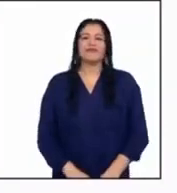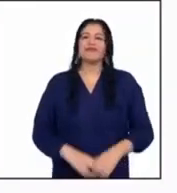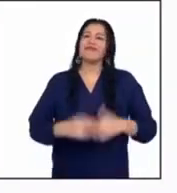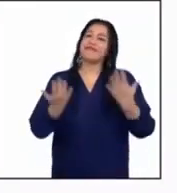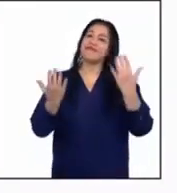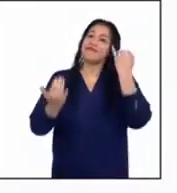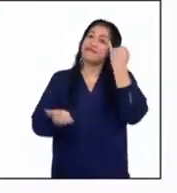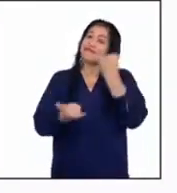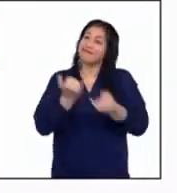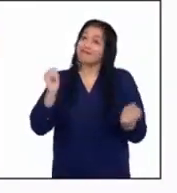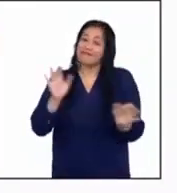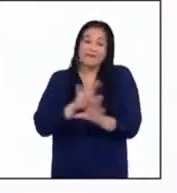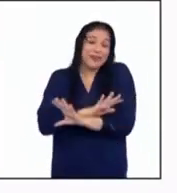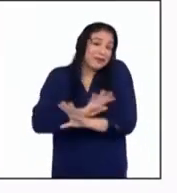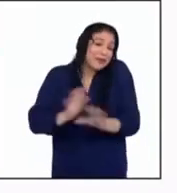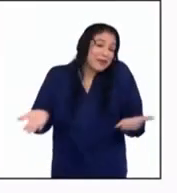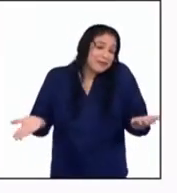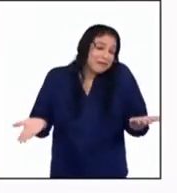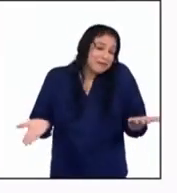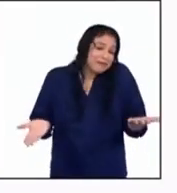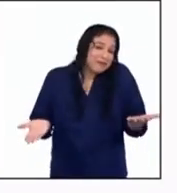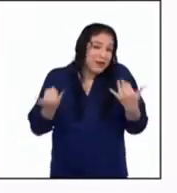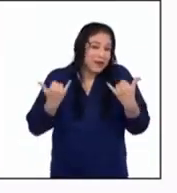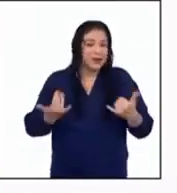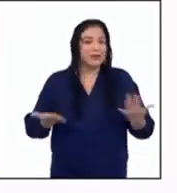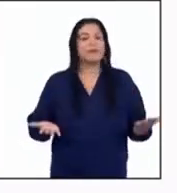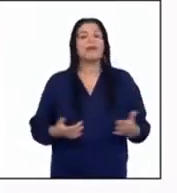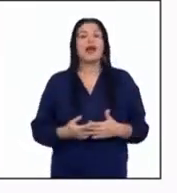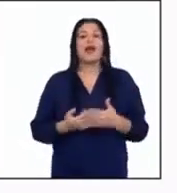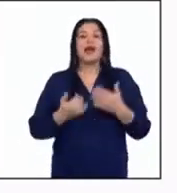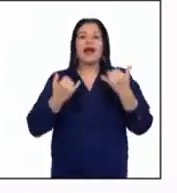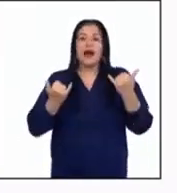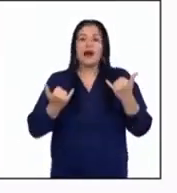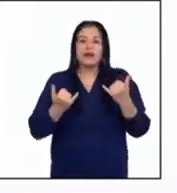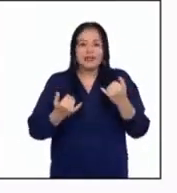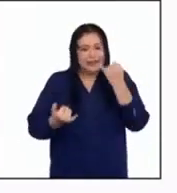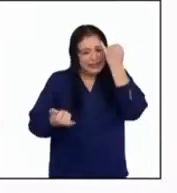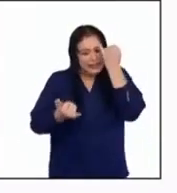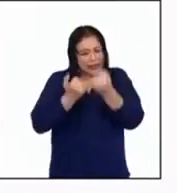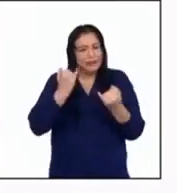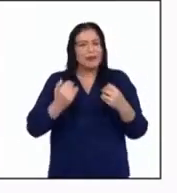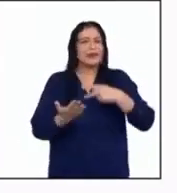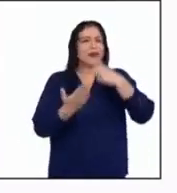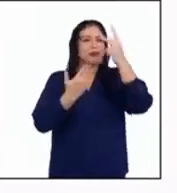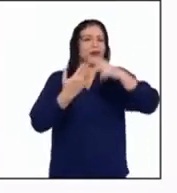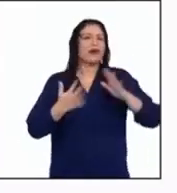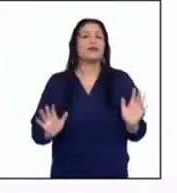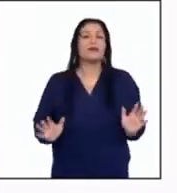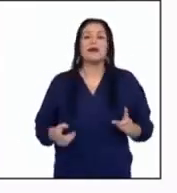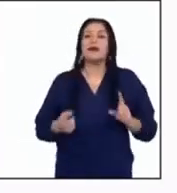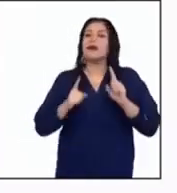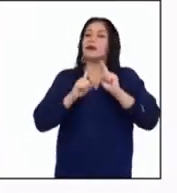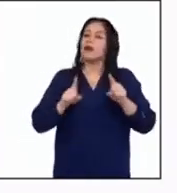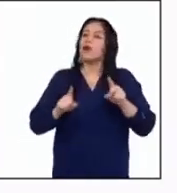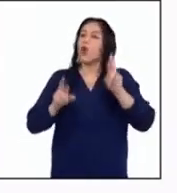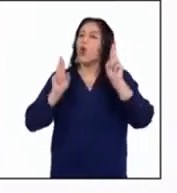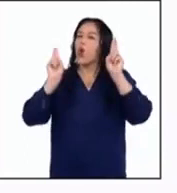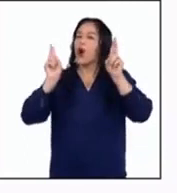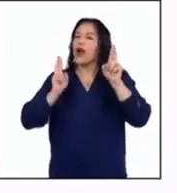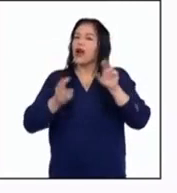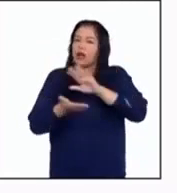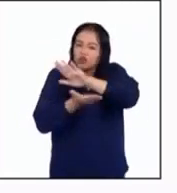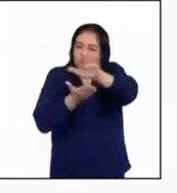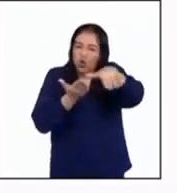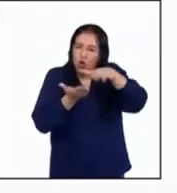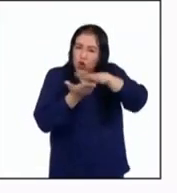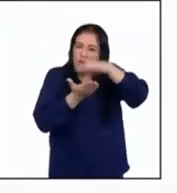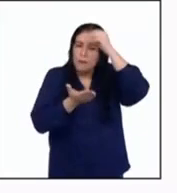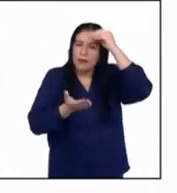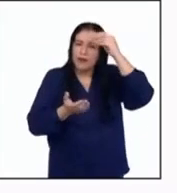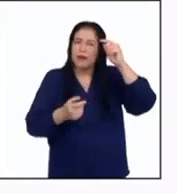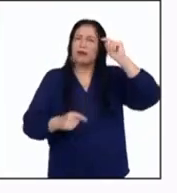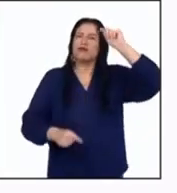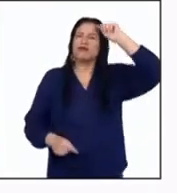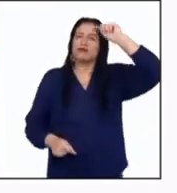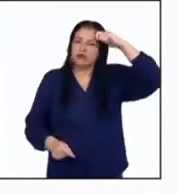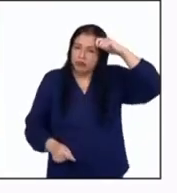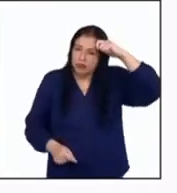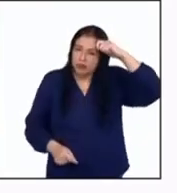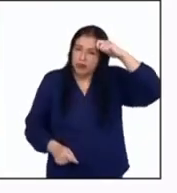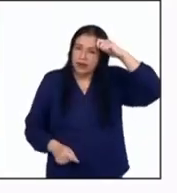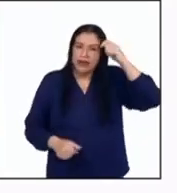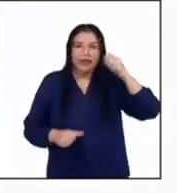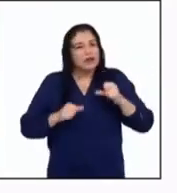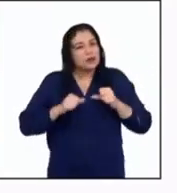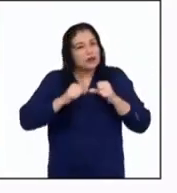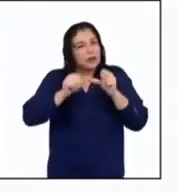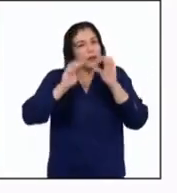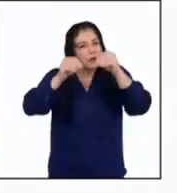Eso es todo por hoy. Ahorita termina el programa, chicos, pero espero que estas lecciones se queden con nosotros y